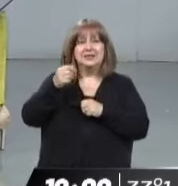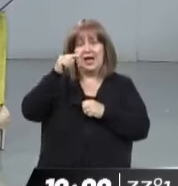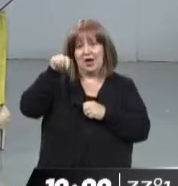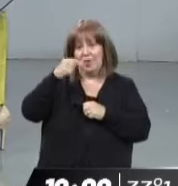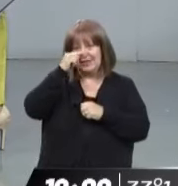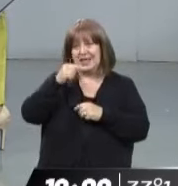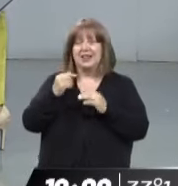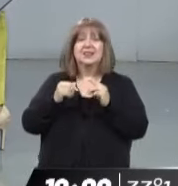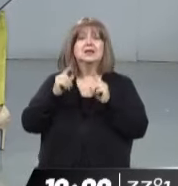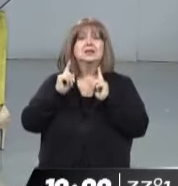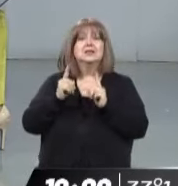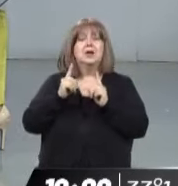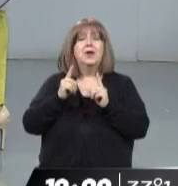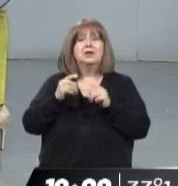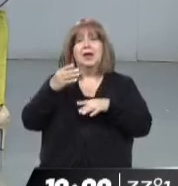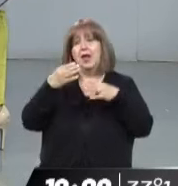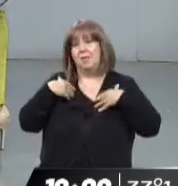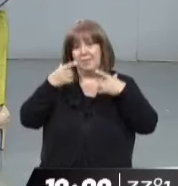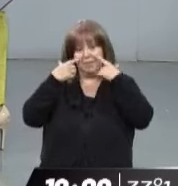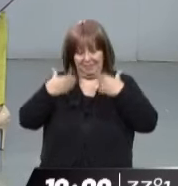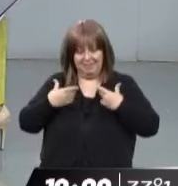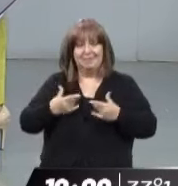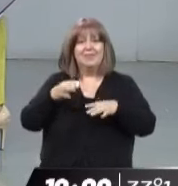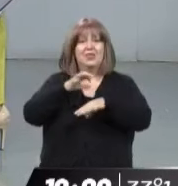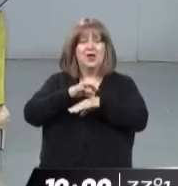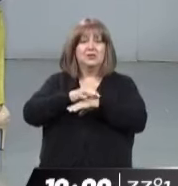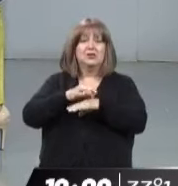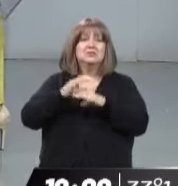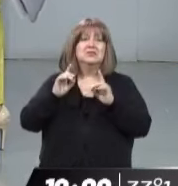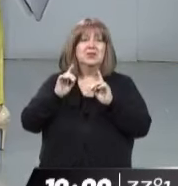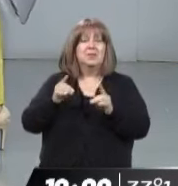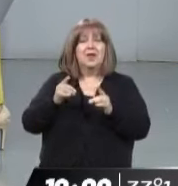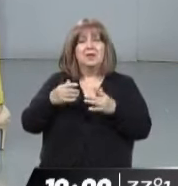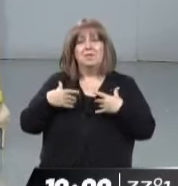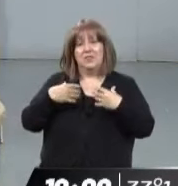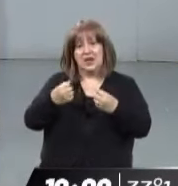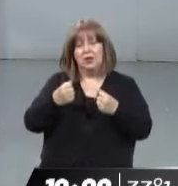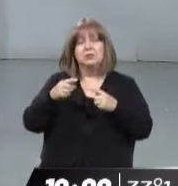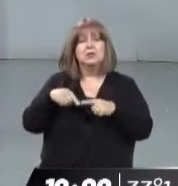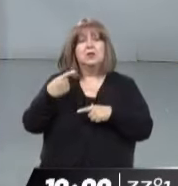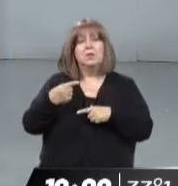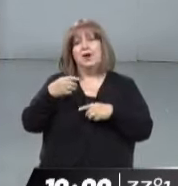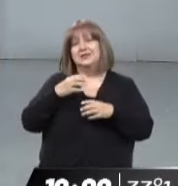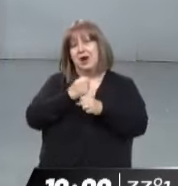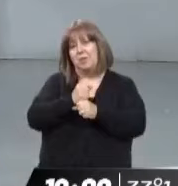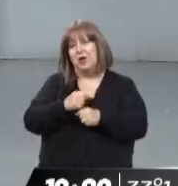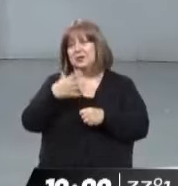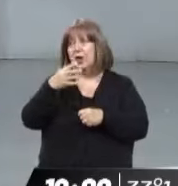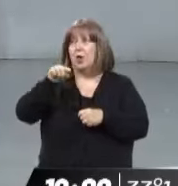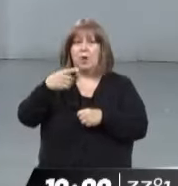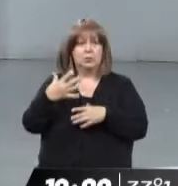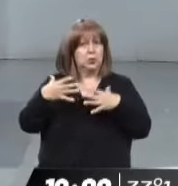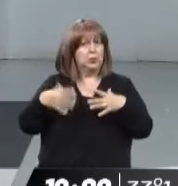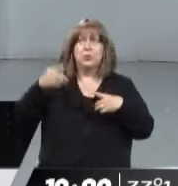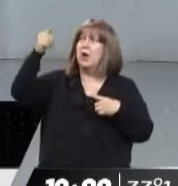que está arriba de indumentaria. Sí. Atención médica 5,3 y finalmente transporte y comunicaciones 5,1. Bueno, allí están los rubros, ¿no? Desde